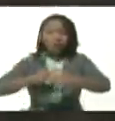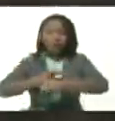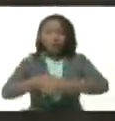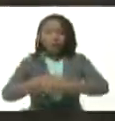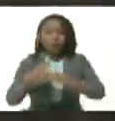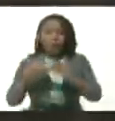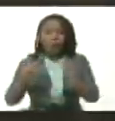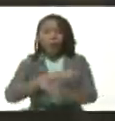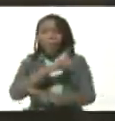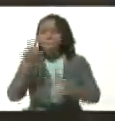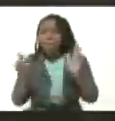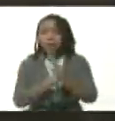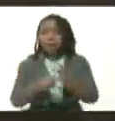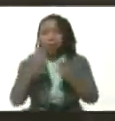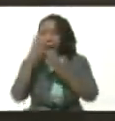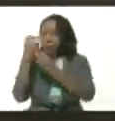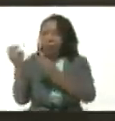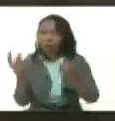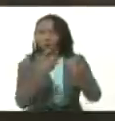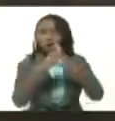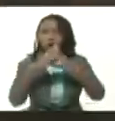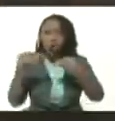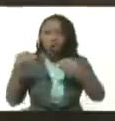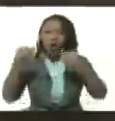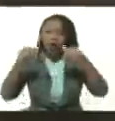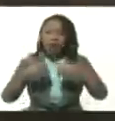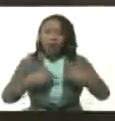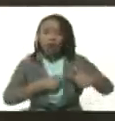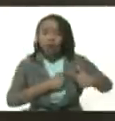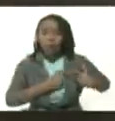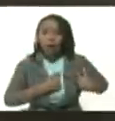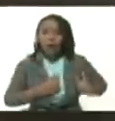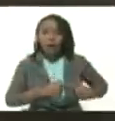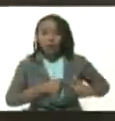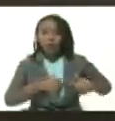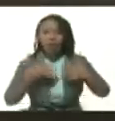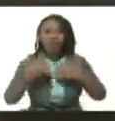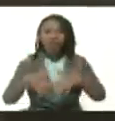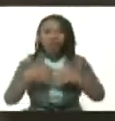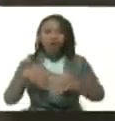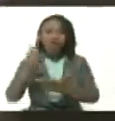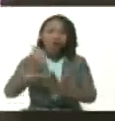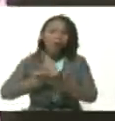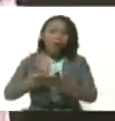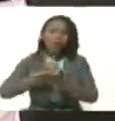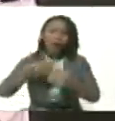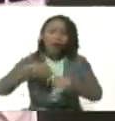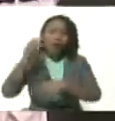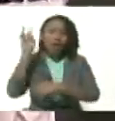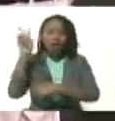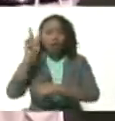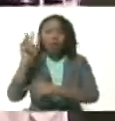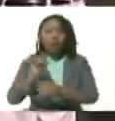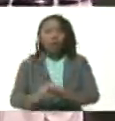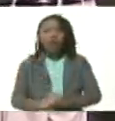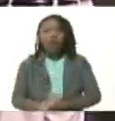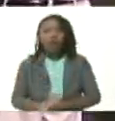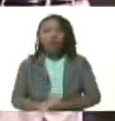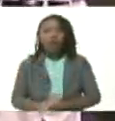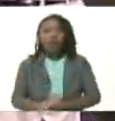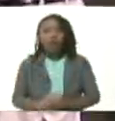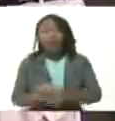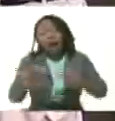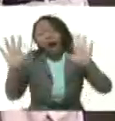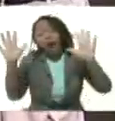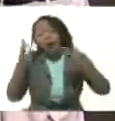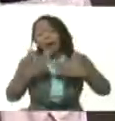completo. Bueno, bienvenidos todos al corazón del sector empresarial farmacéutico venezolano. Aunque me